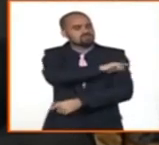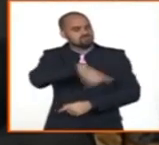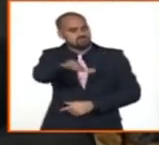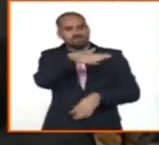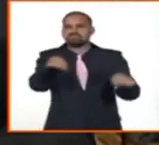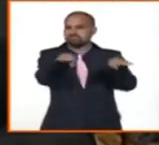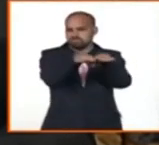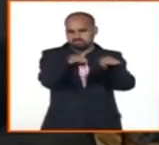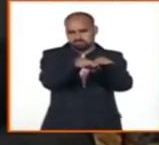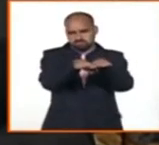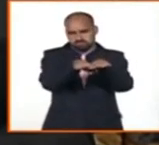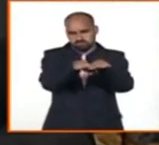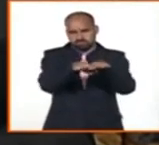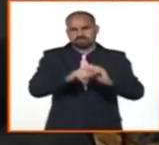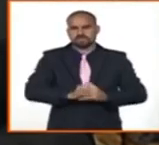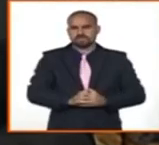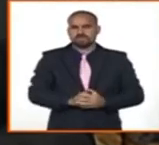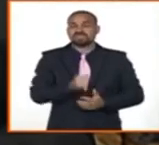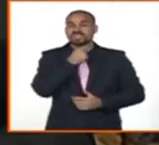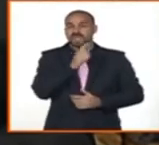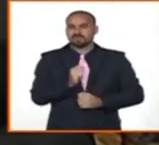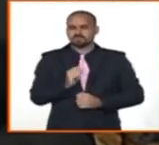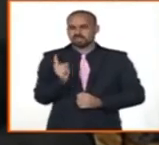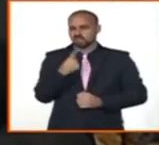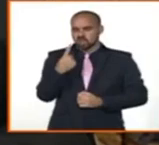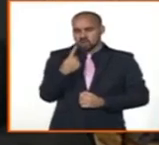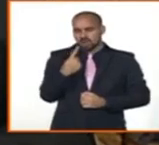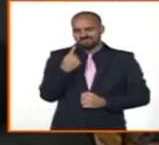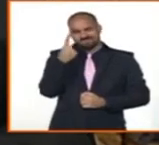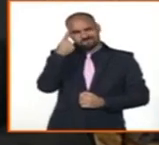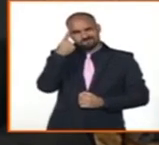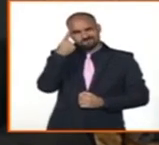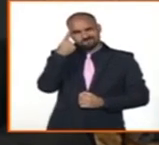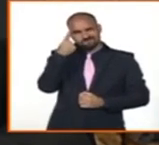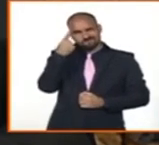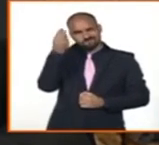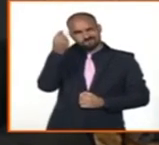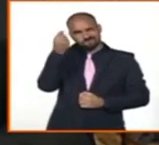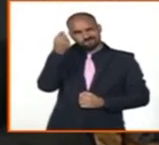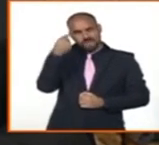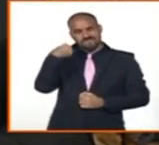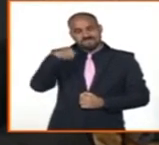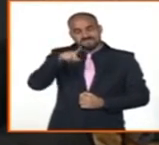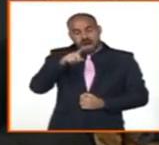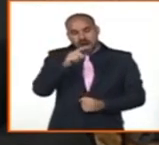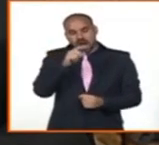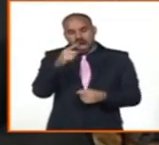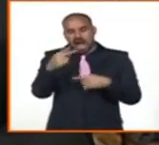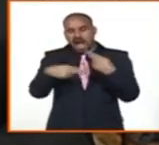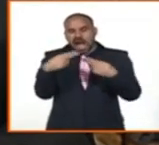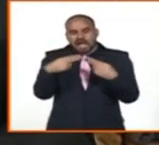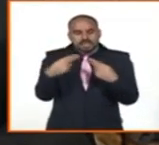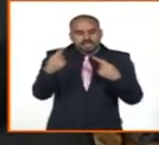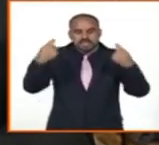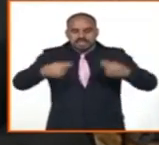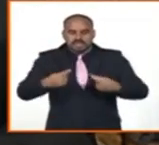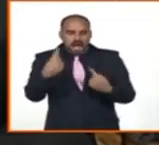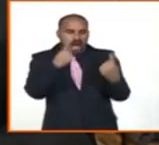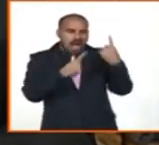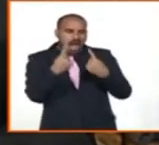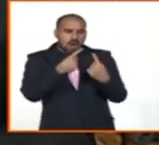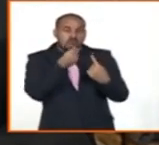que hacer algo que sabemos que nos crea, por un problema coyuntural, por un problema de las restricciones también que nos